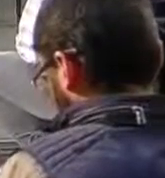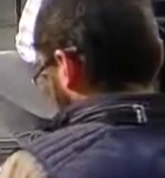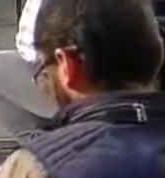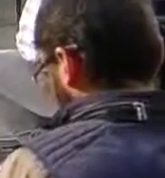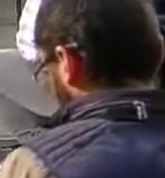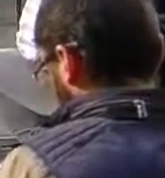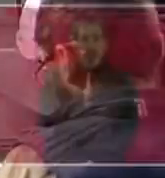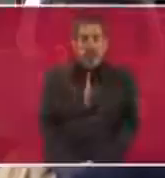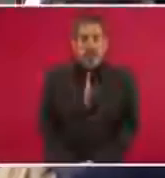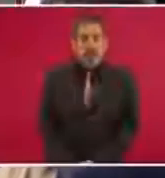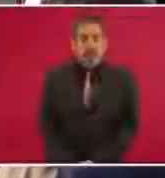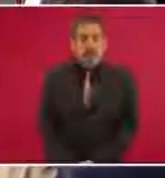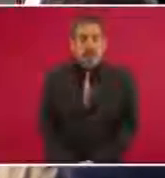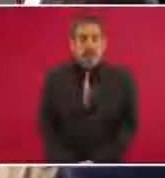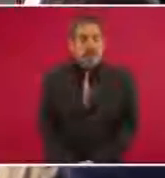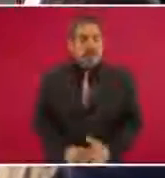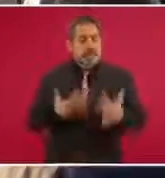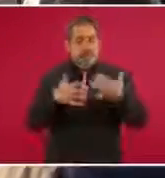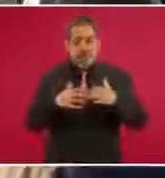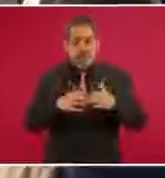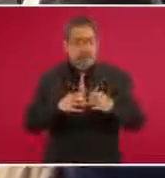les cueste menos